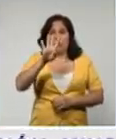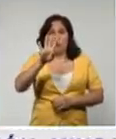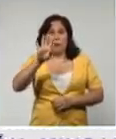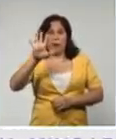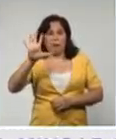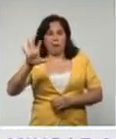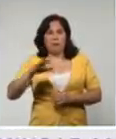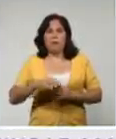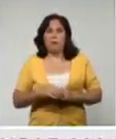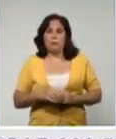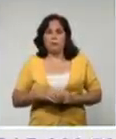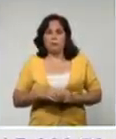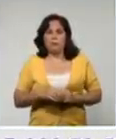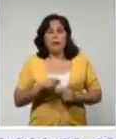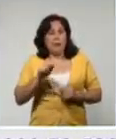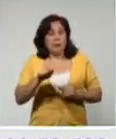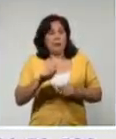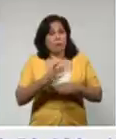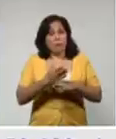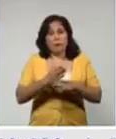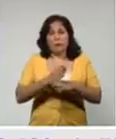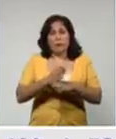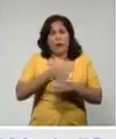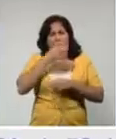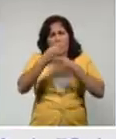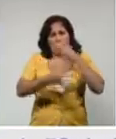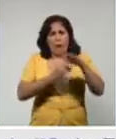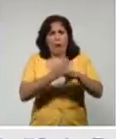545, lo cual ya habíamos referido, que es el